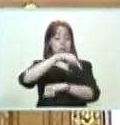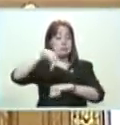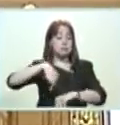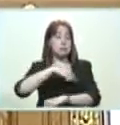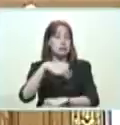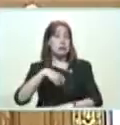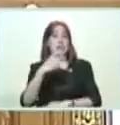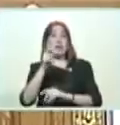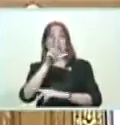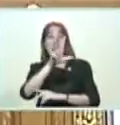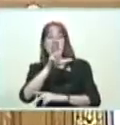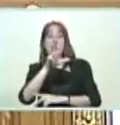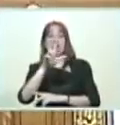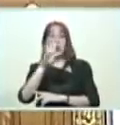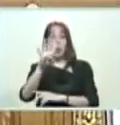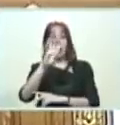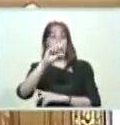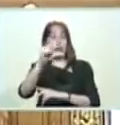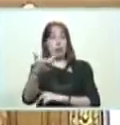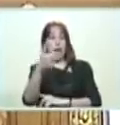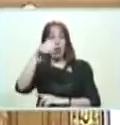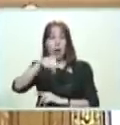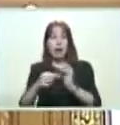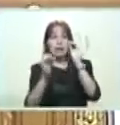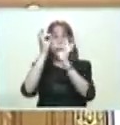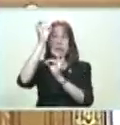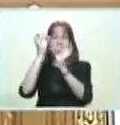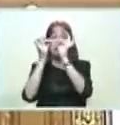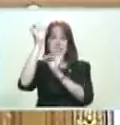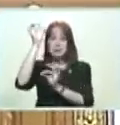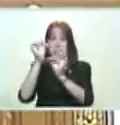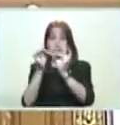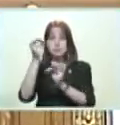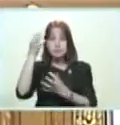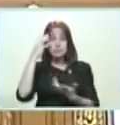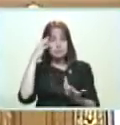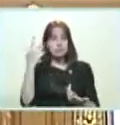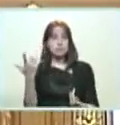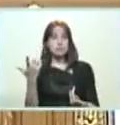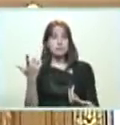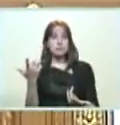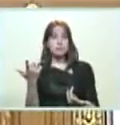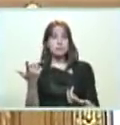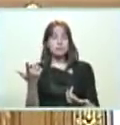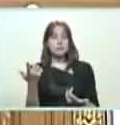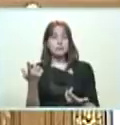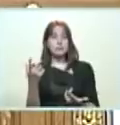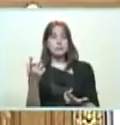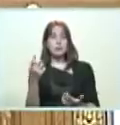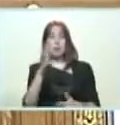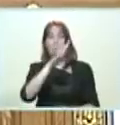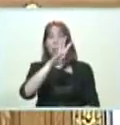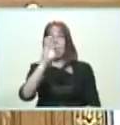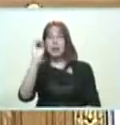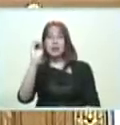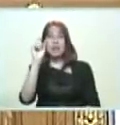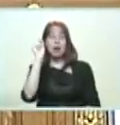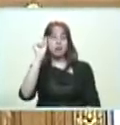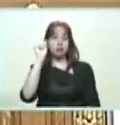Subió 3, 4 grados la temperatura aquí, medida, medible, en más de 40